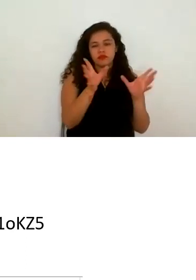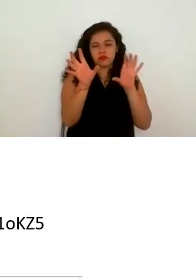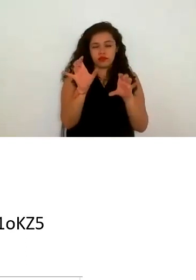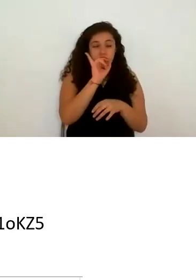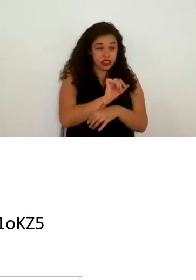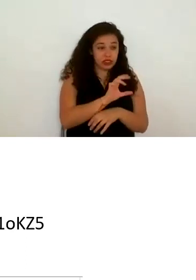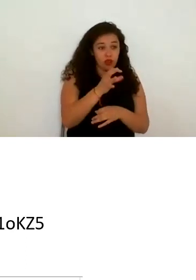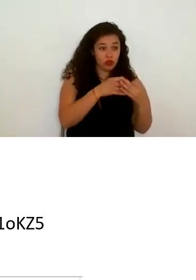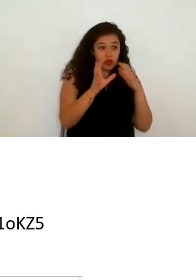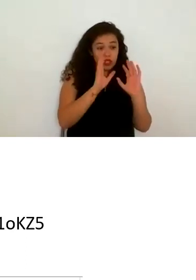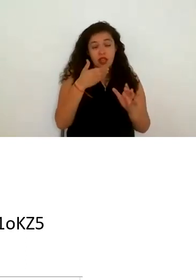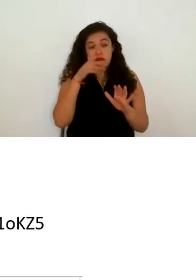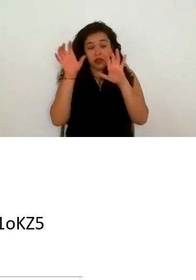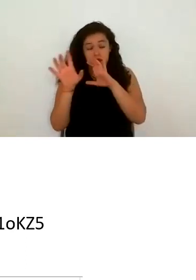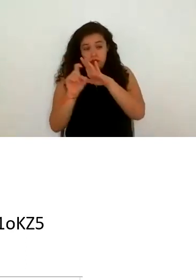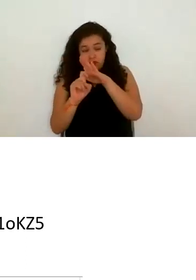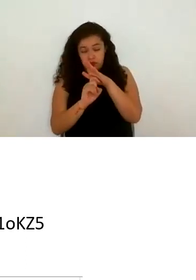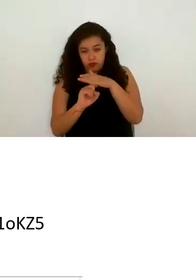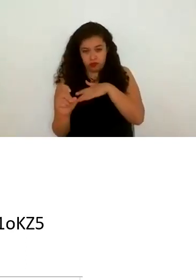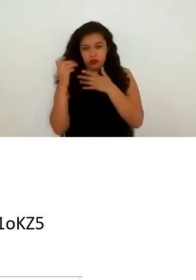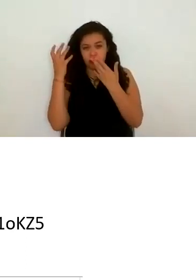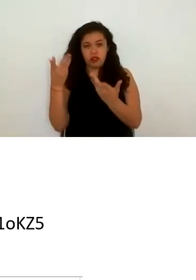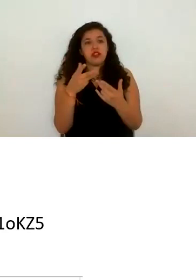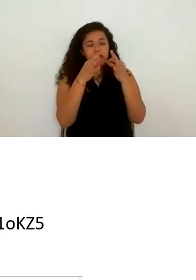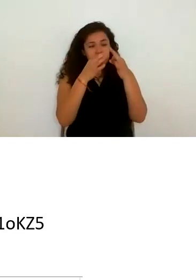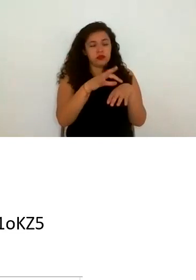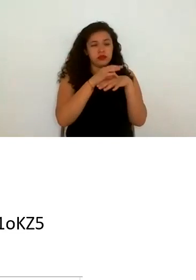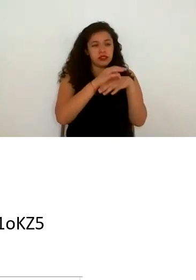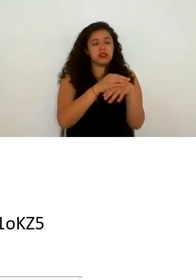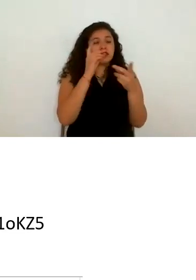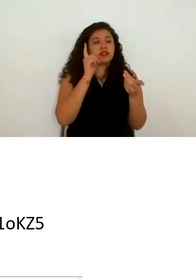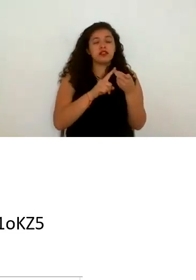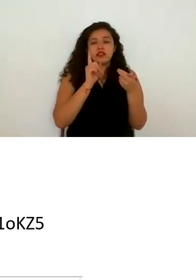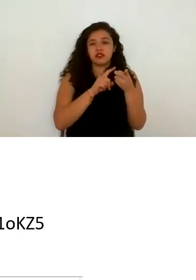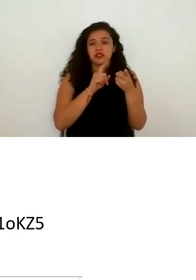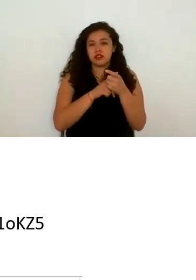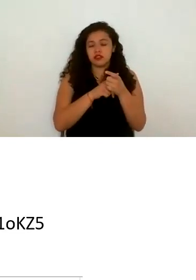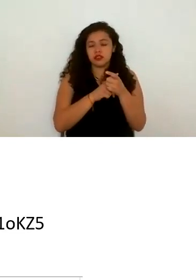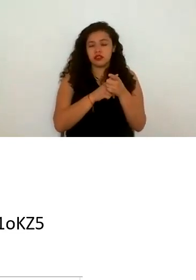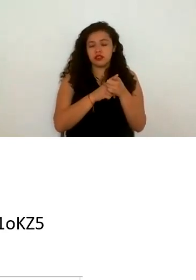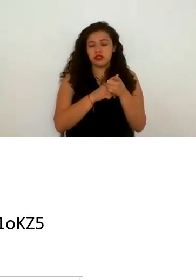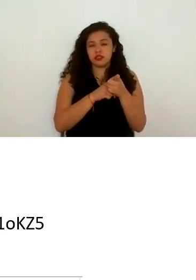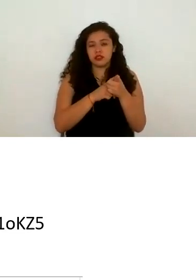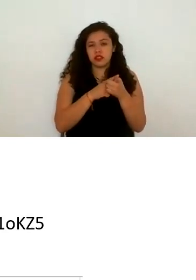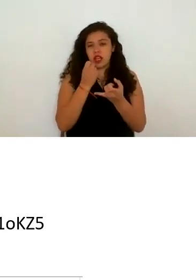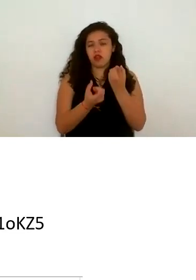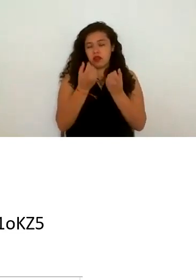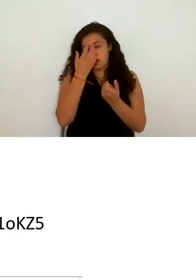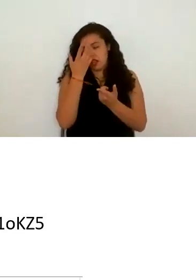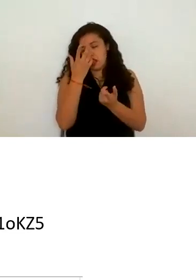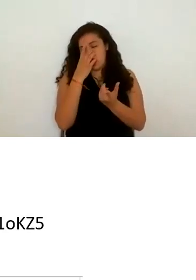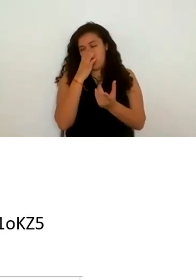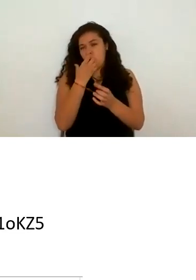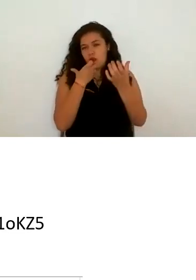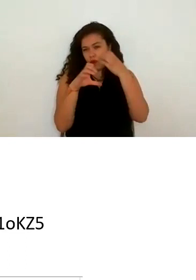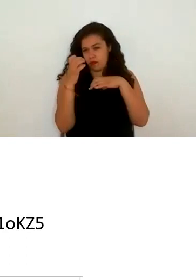todos están en electrónico, dónde está físicamente ese expediente, y alguna anotación que ustedes consideren